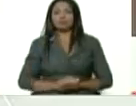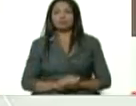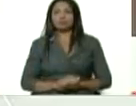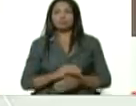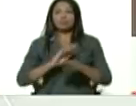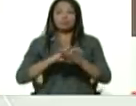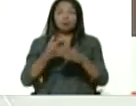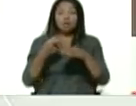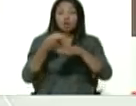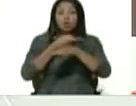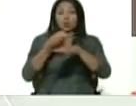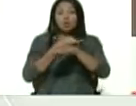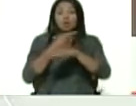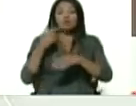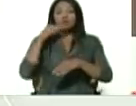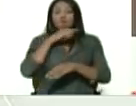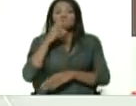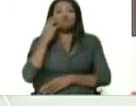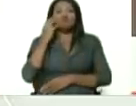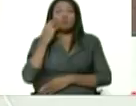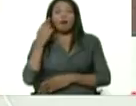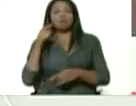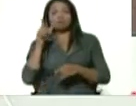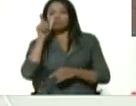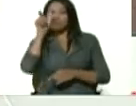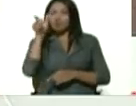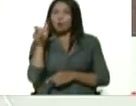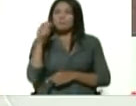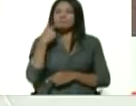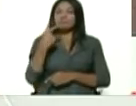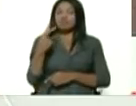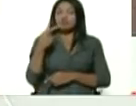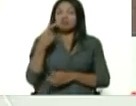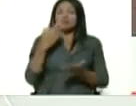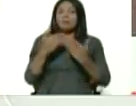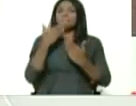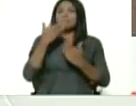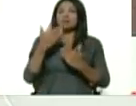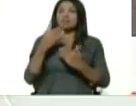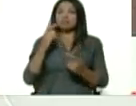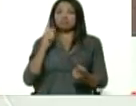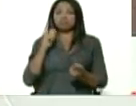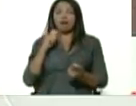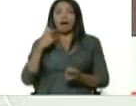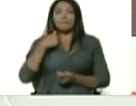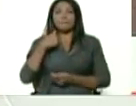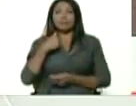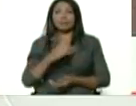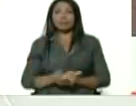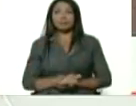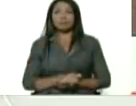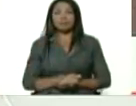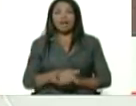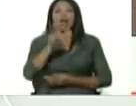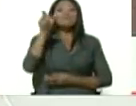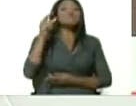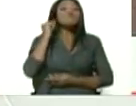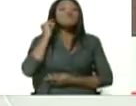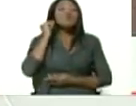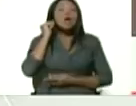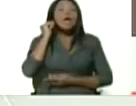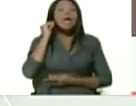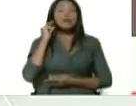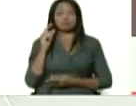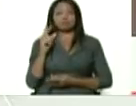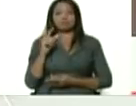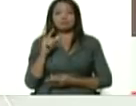porque el gobierno de Iván Duque, del subpresidente Iván Duque, dijo que iba a pedir en extradición a esta persona que ha sido